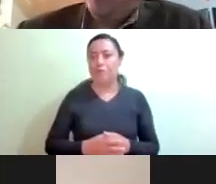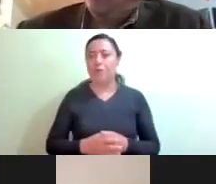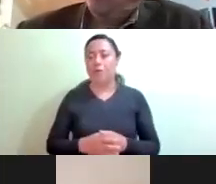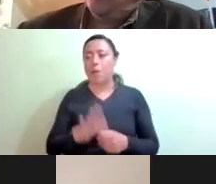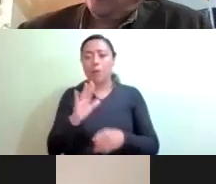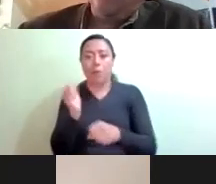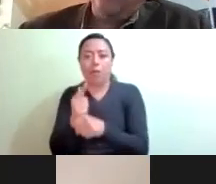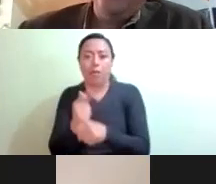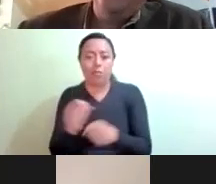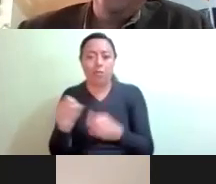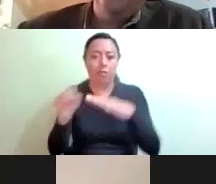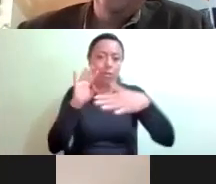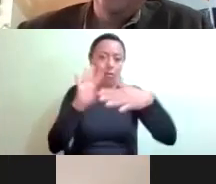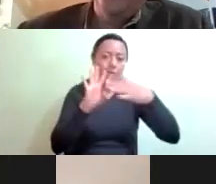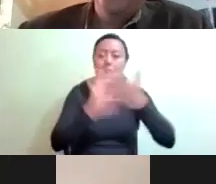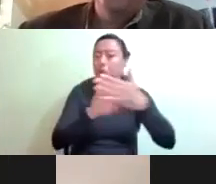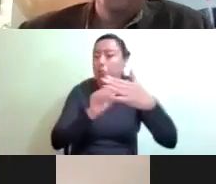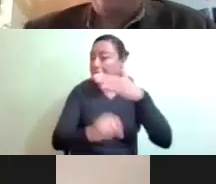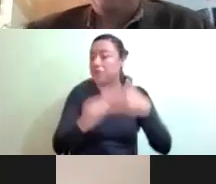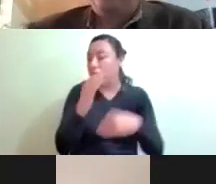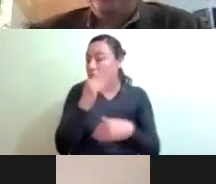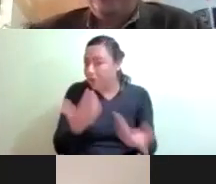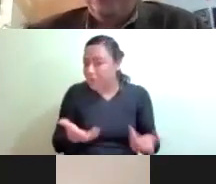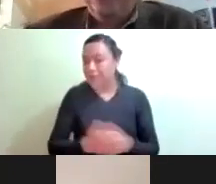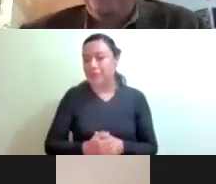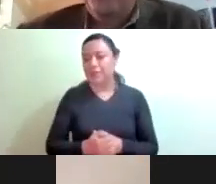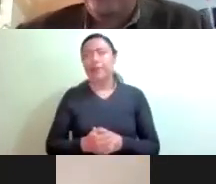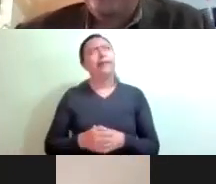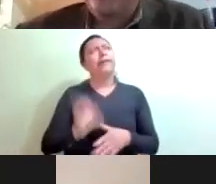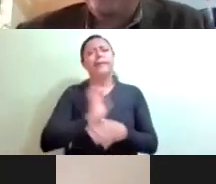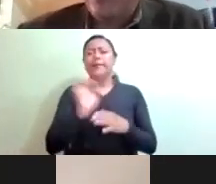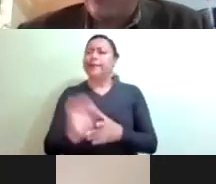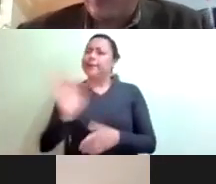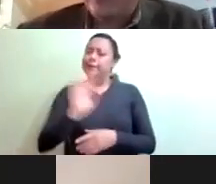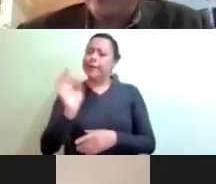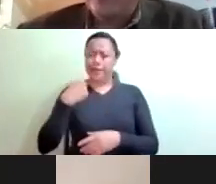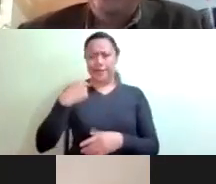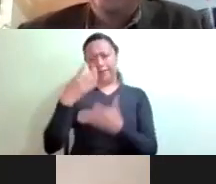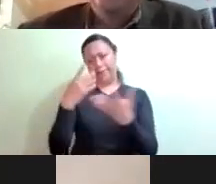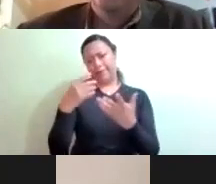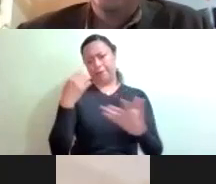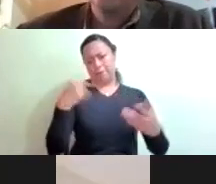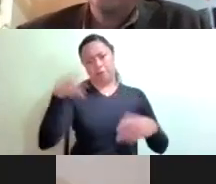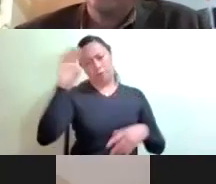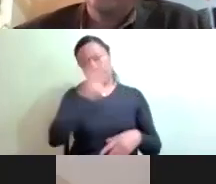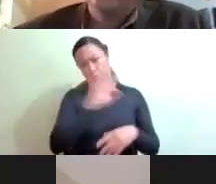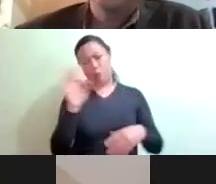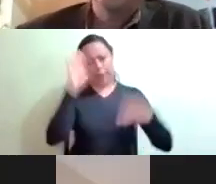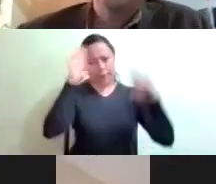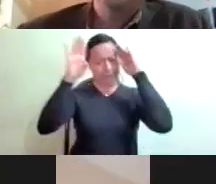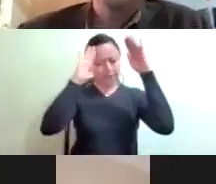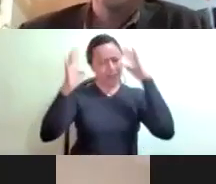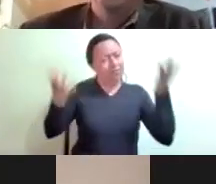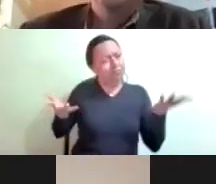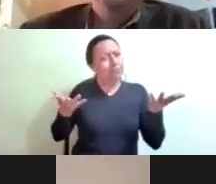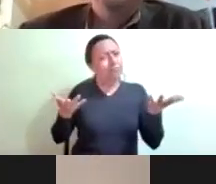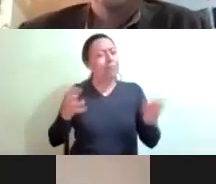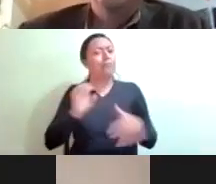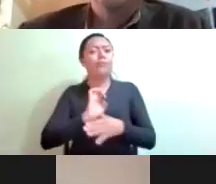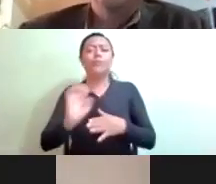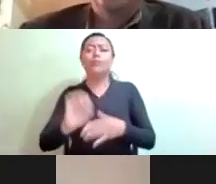vende esa cantidad de droga, recibe el dinero, se vuelve a meter a su casa y vuelve a sacar otra vez poquito y otra vez con eso.